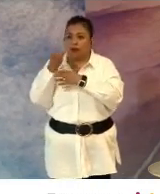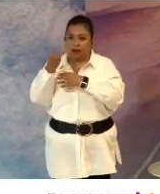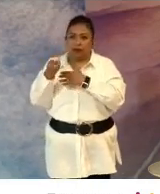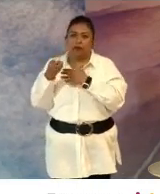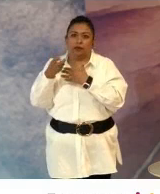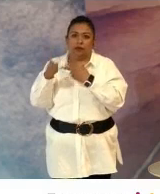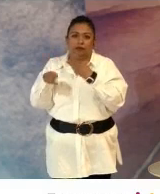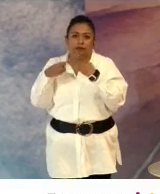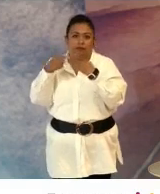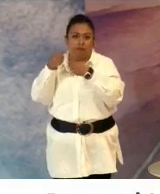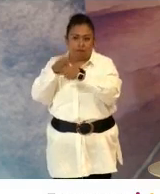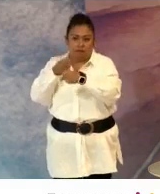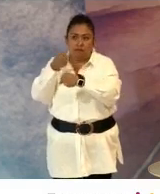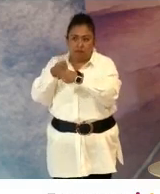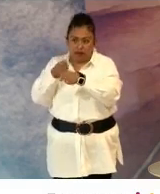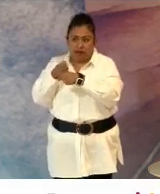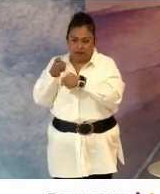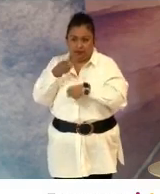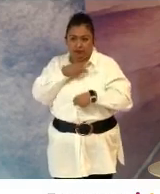práctica.